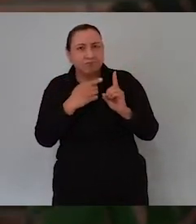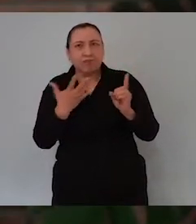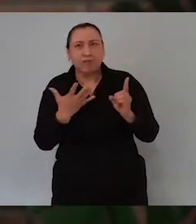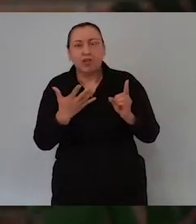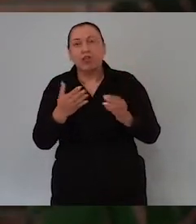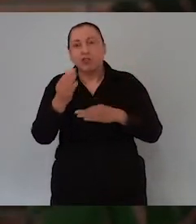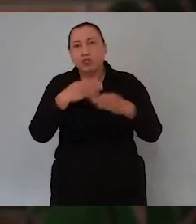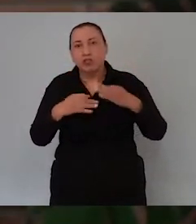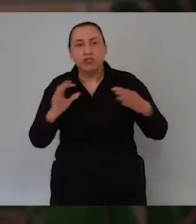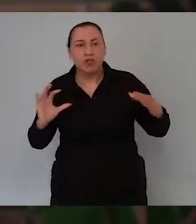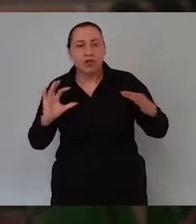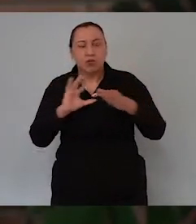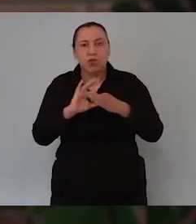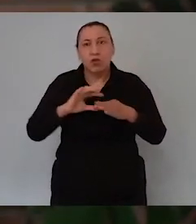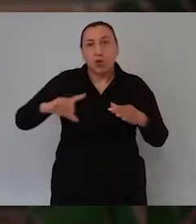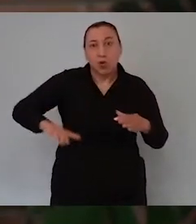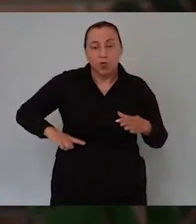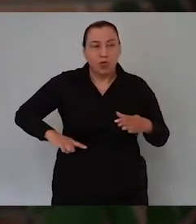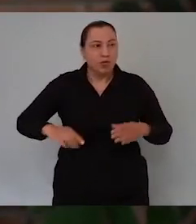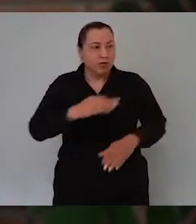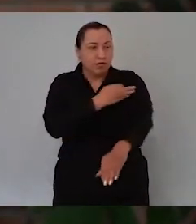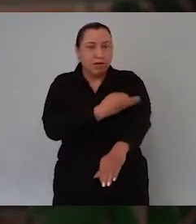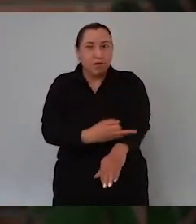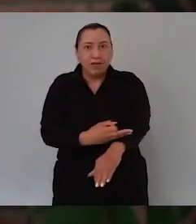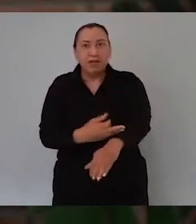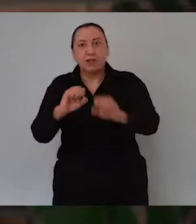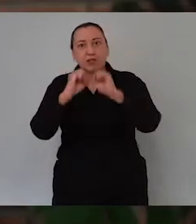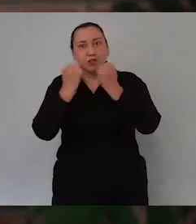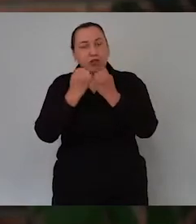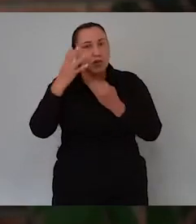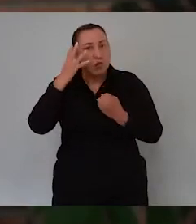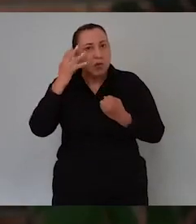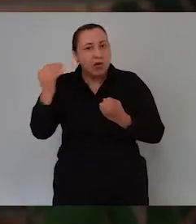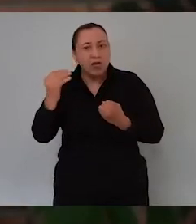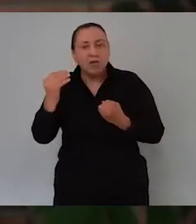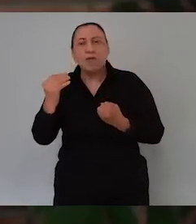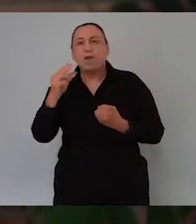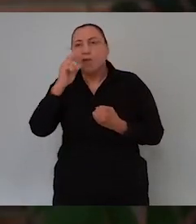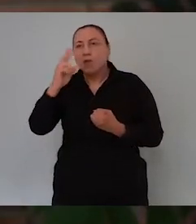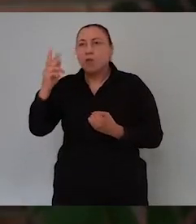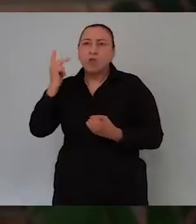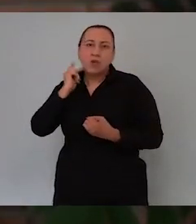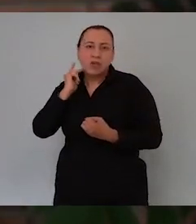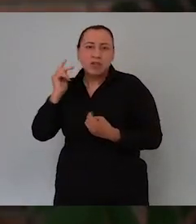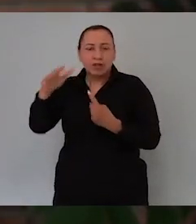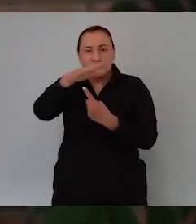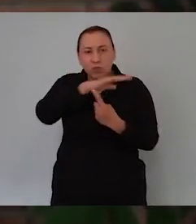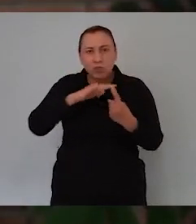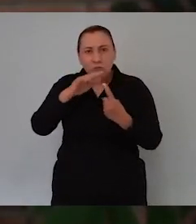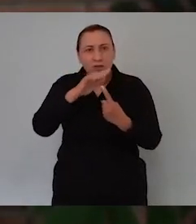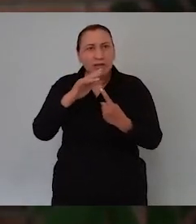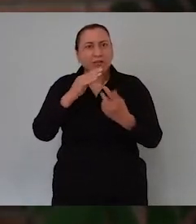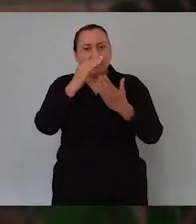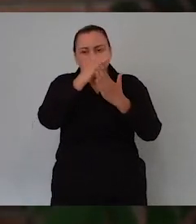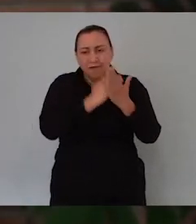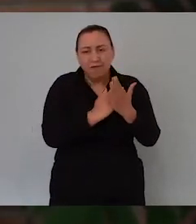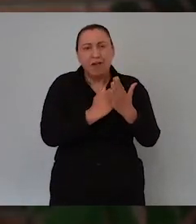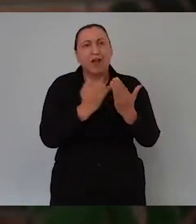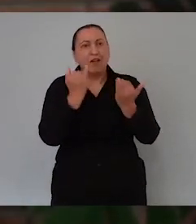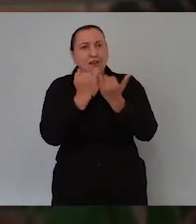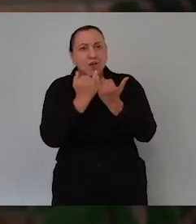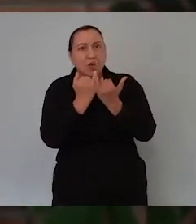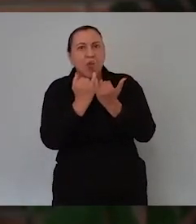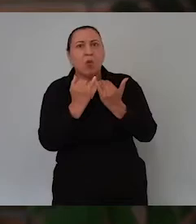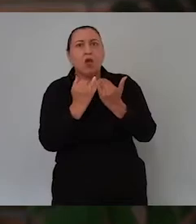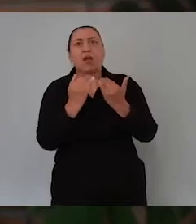clara la misión: fortalecer los lazos de unión entre el gobierno y las familias de la sociedad colimense por medio de políticas públicas